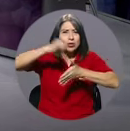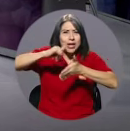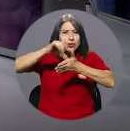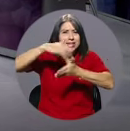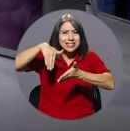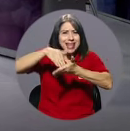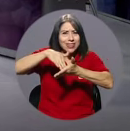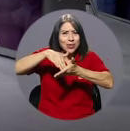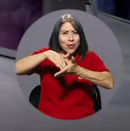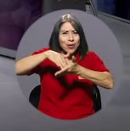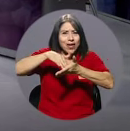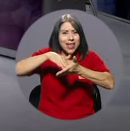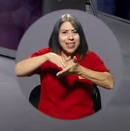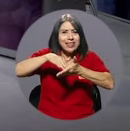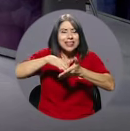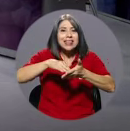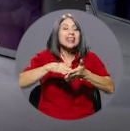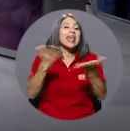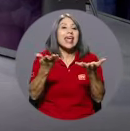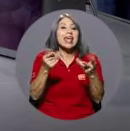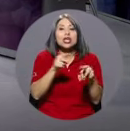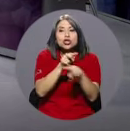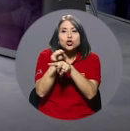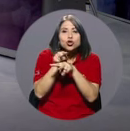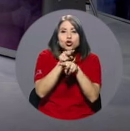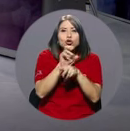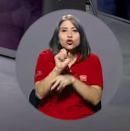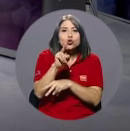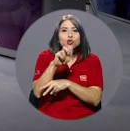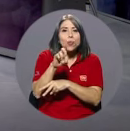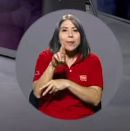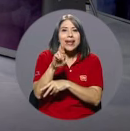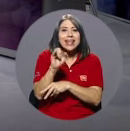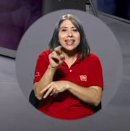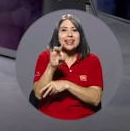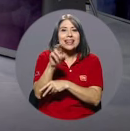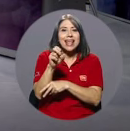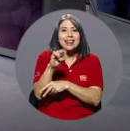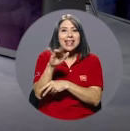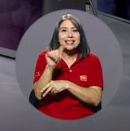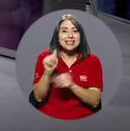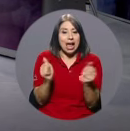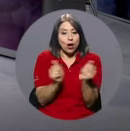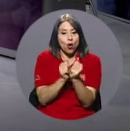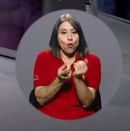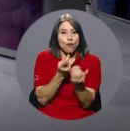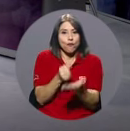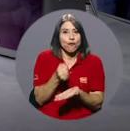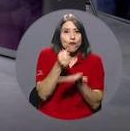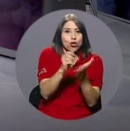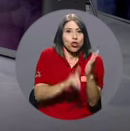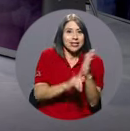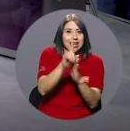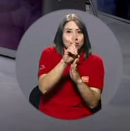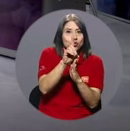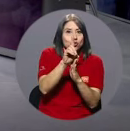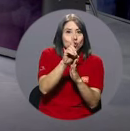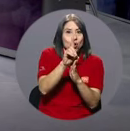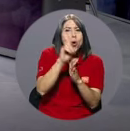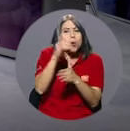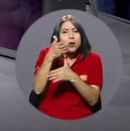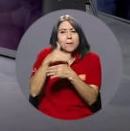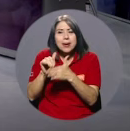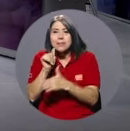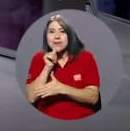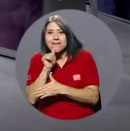por San José Centro, de las superintendencias. Ese edificio nosotros lo hicimos mediante un fondo de desarrollo, hicimos un levantamiento parcialmente privado